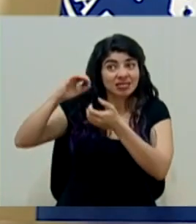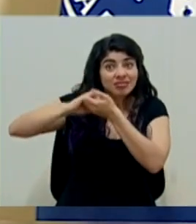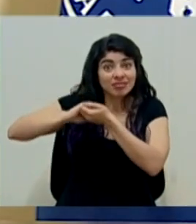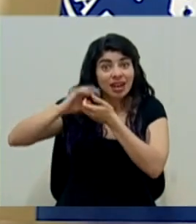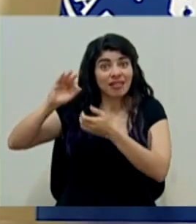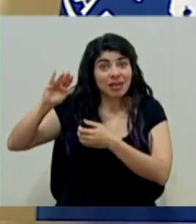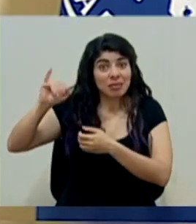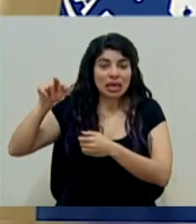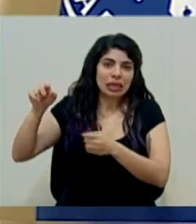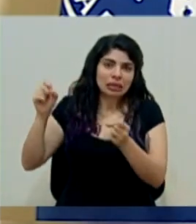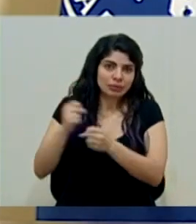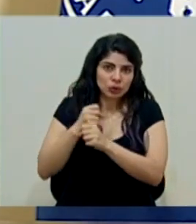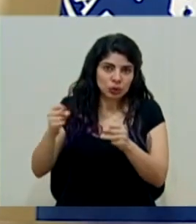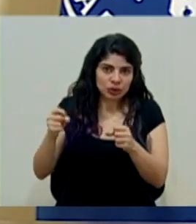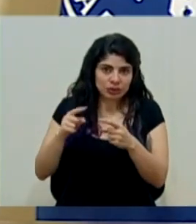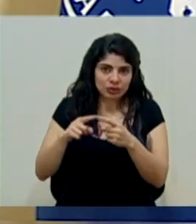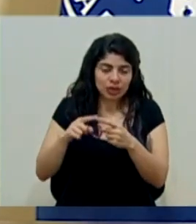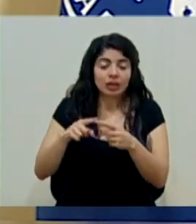dos,